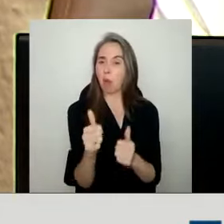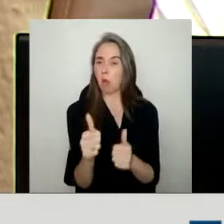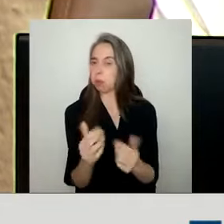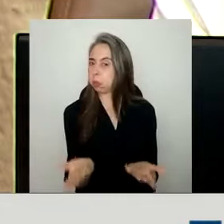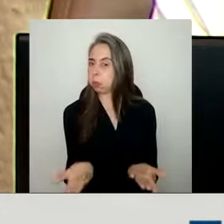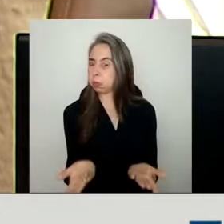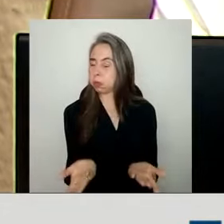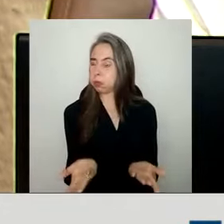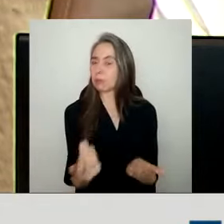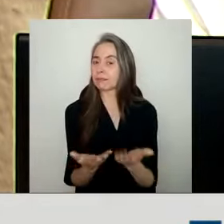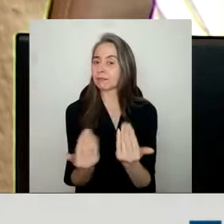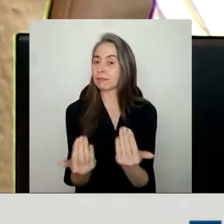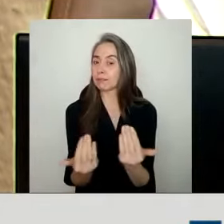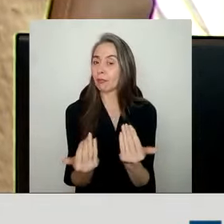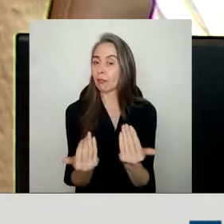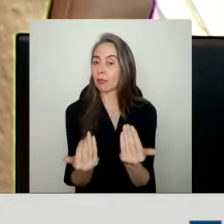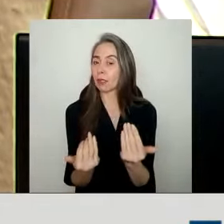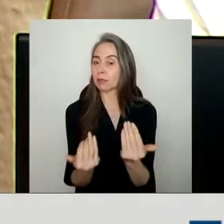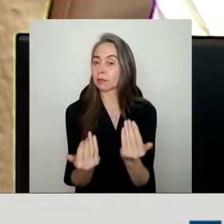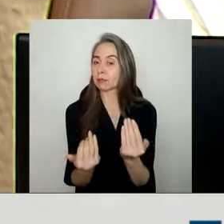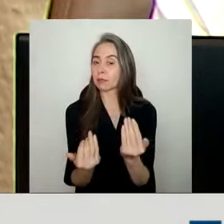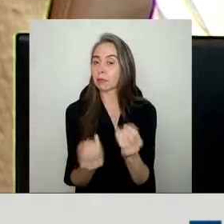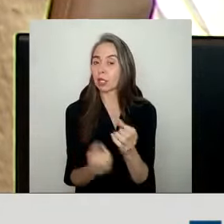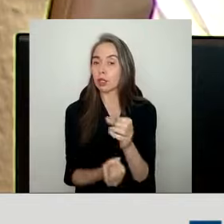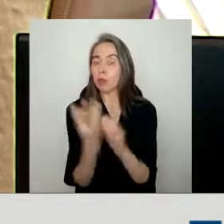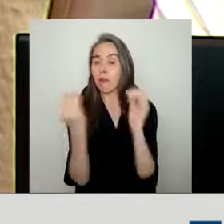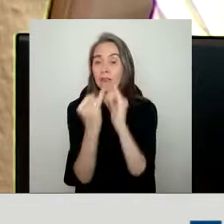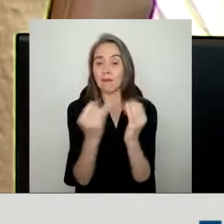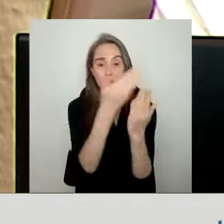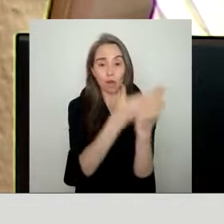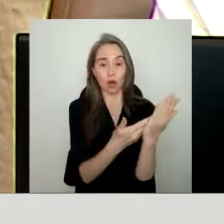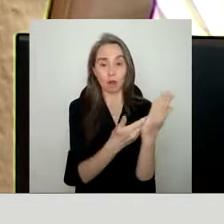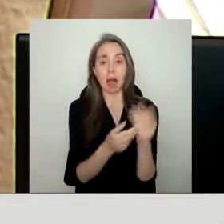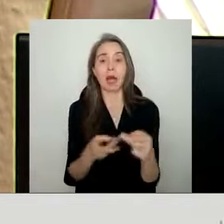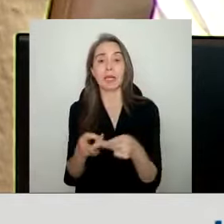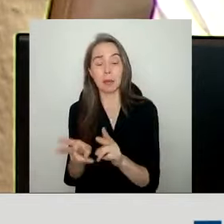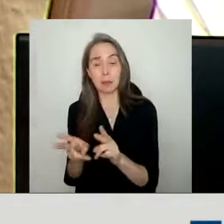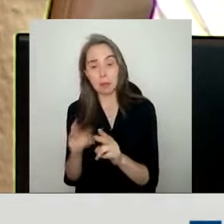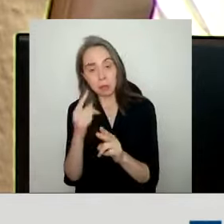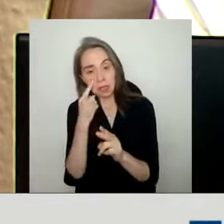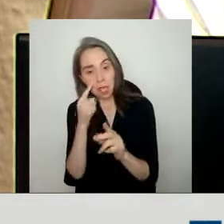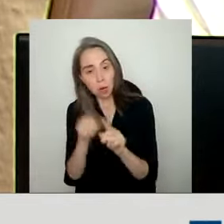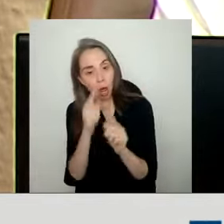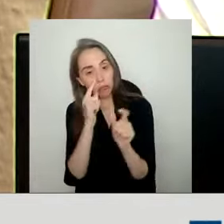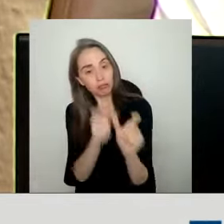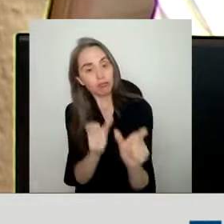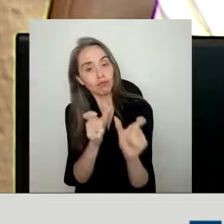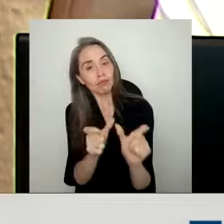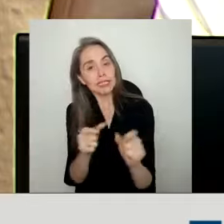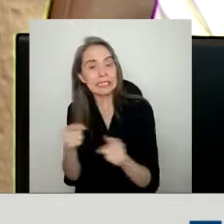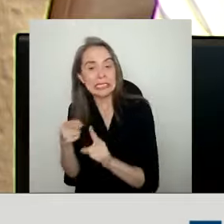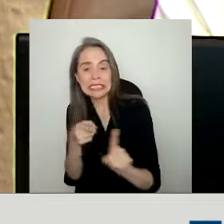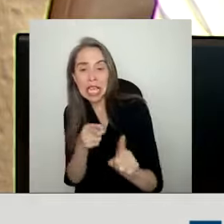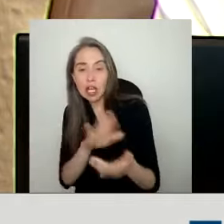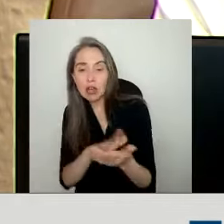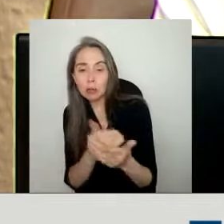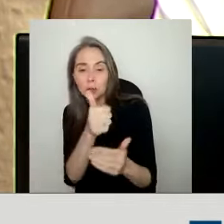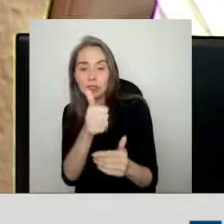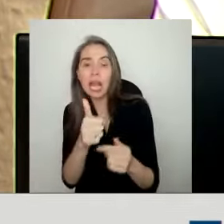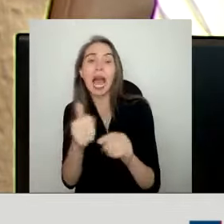requiere contar con instrumentos nuevos que permitan hacer un seguimiento y una evaluación adecuada antes y